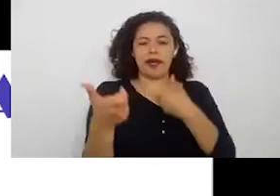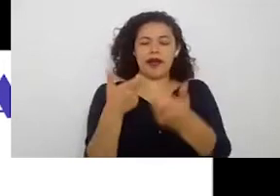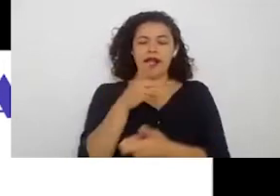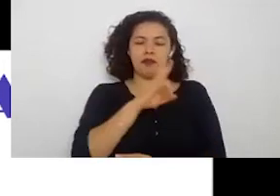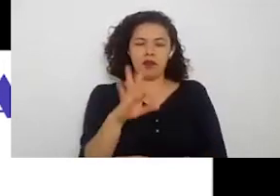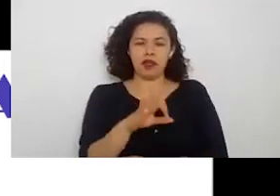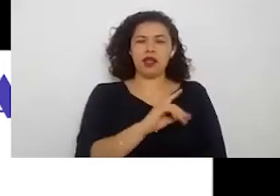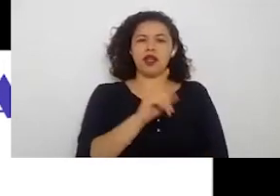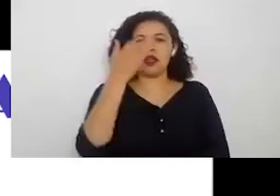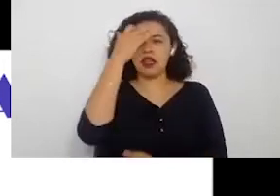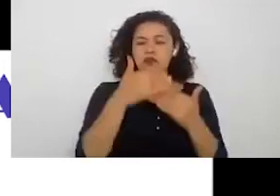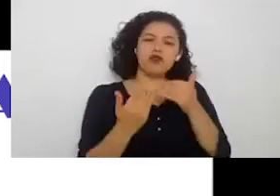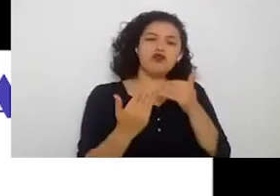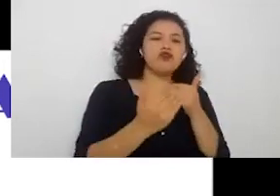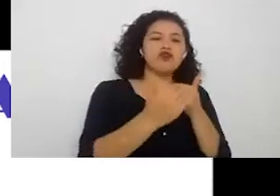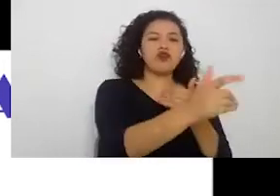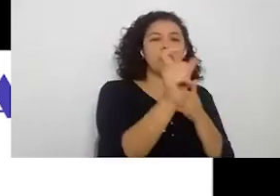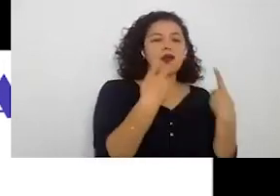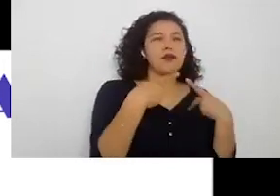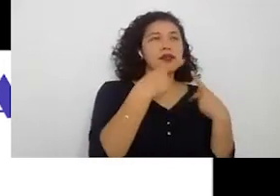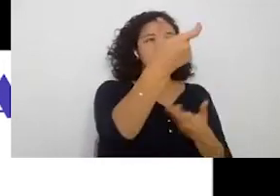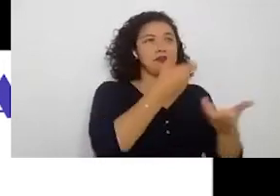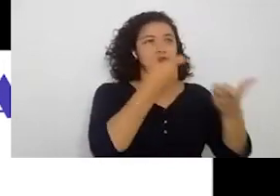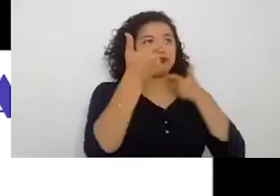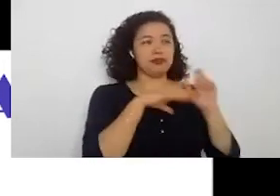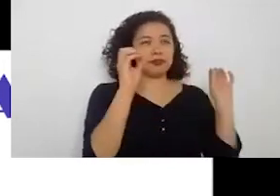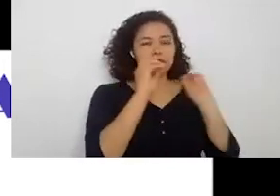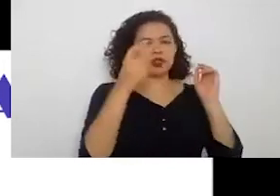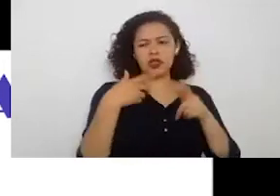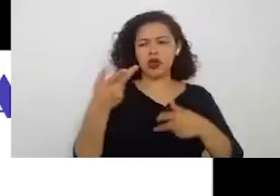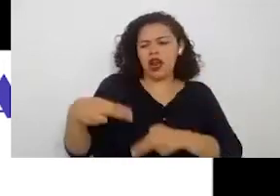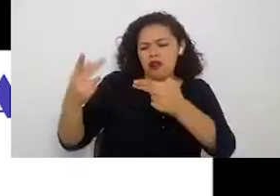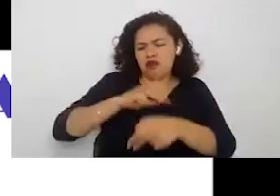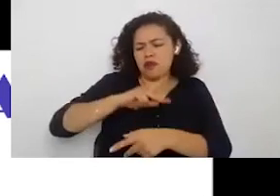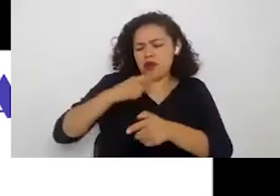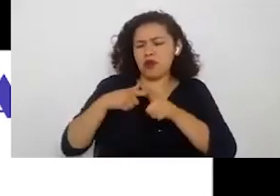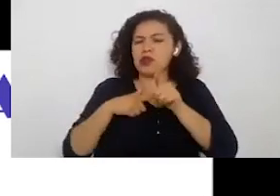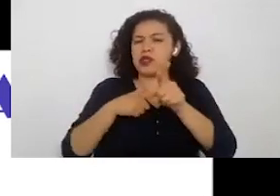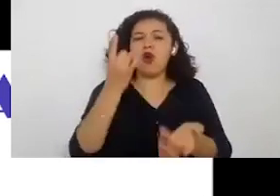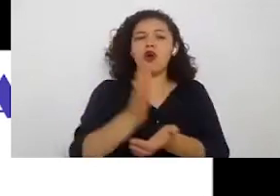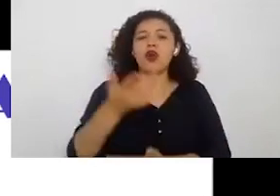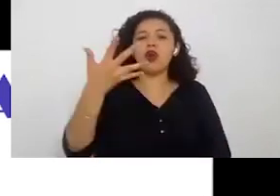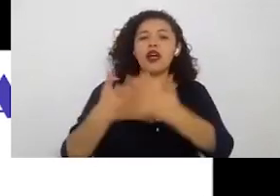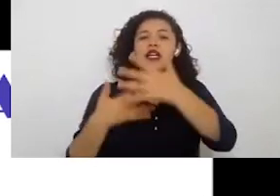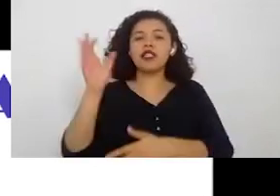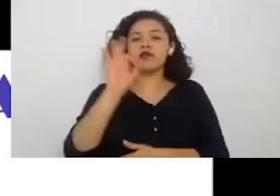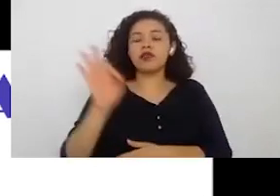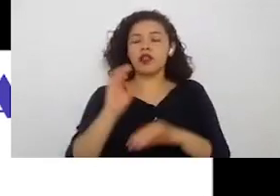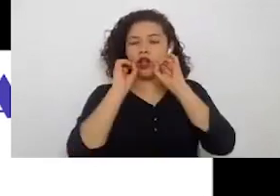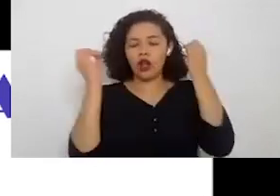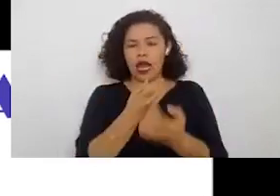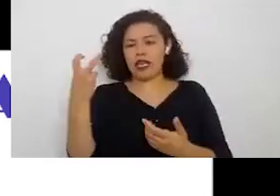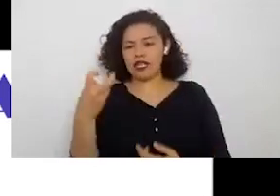perseverar en el tiempo cuando no hay donantes externos. Bueno, pues solamente el 15% de las organizaciones cuentan